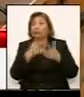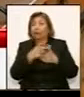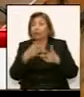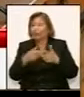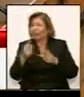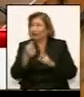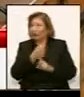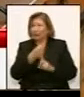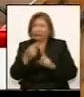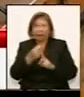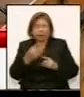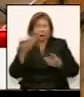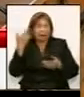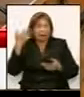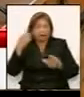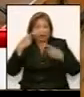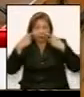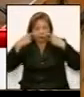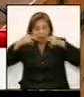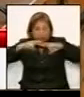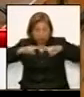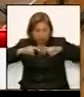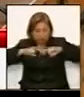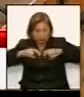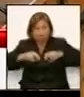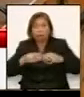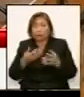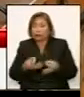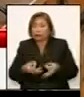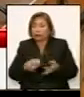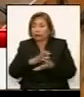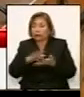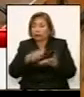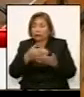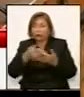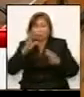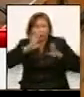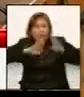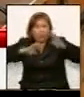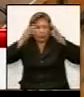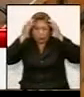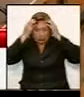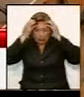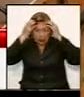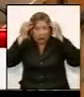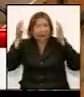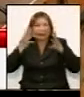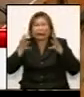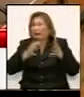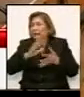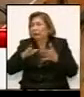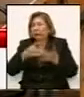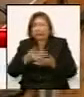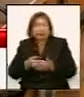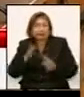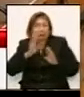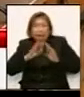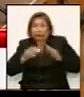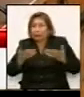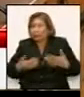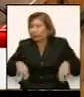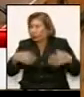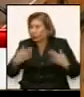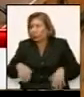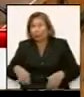de violencia que surgieron en la investigación porque generaron muchísima preocupación pregunta en las víctimas la primera de